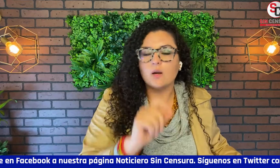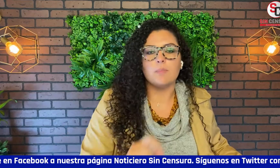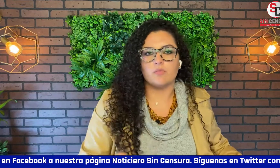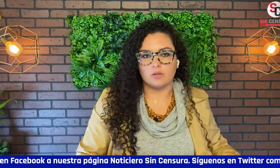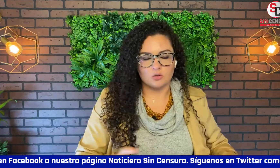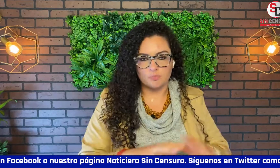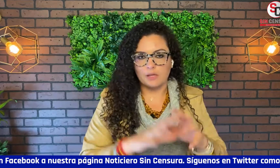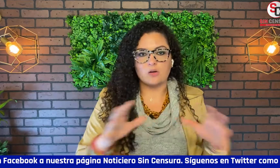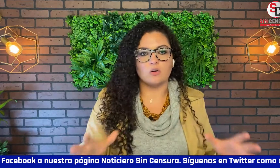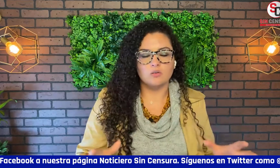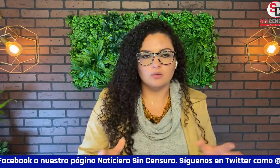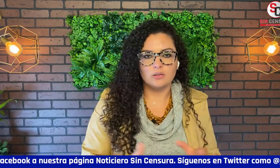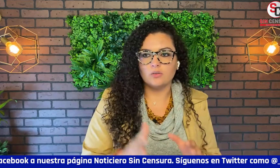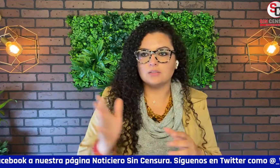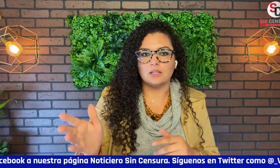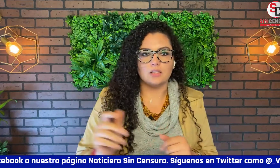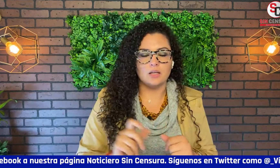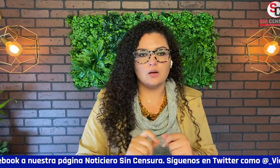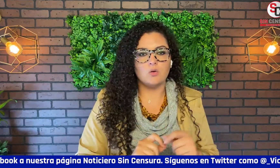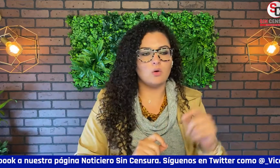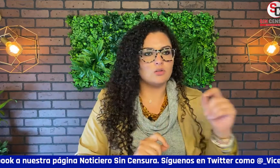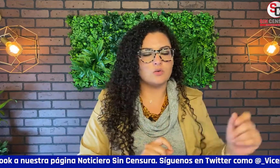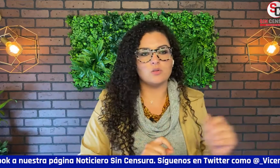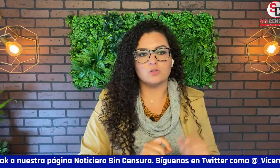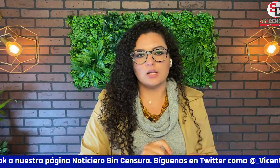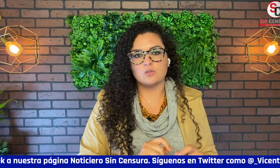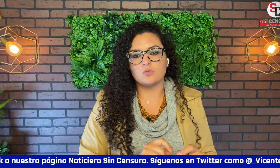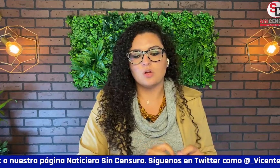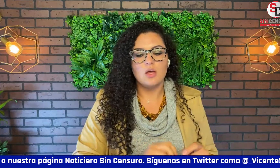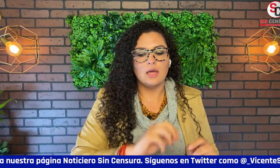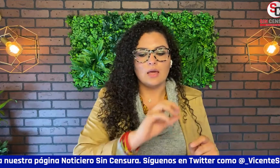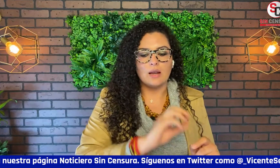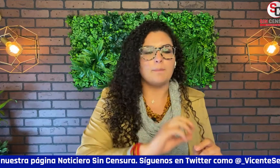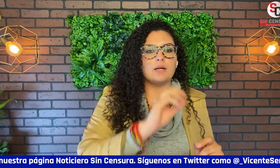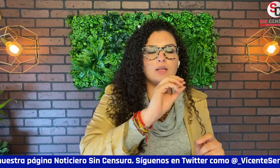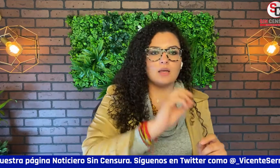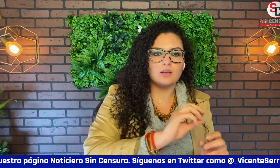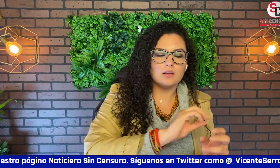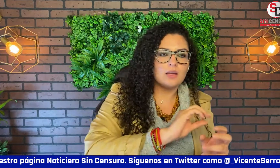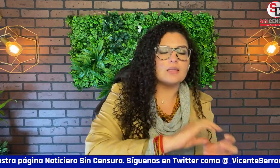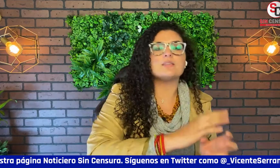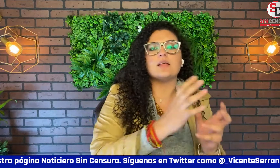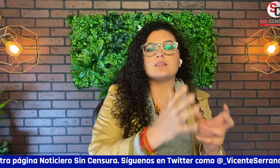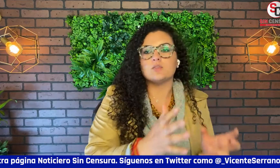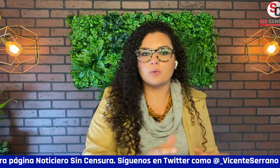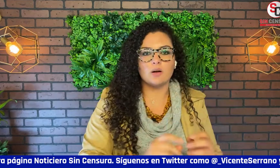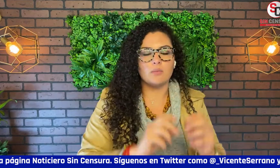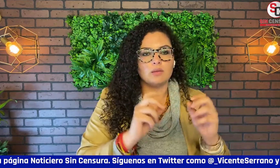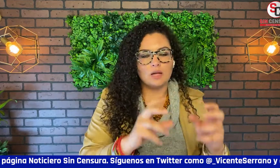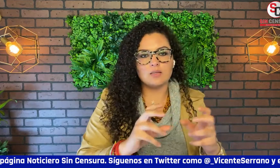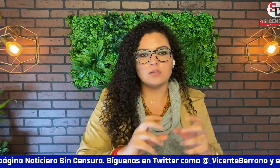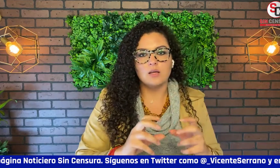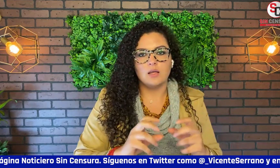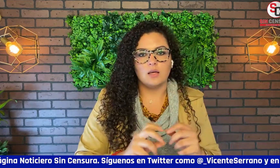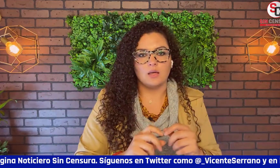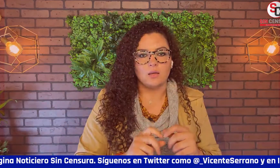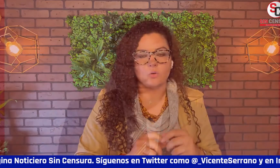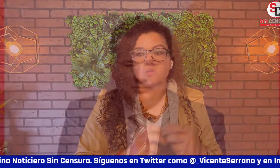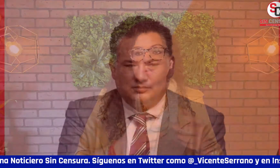hizo un hilo perfecto, explicó en dónde está el dinero, cuáles fueron los rastros, la parte en qué instancias